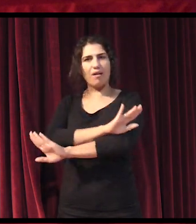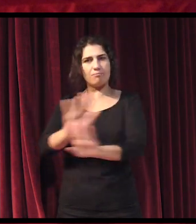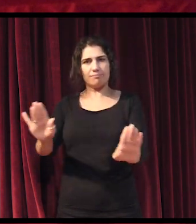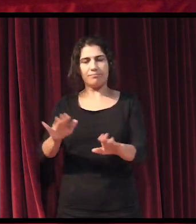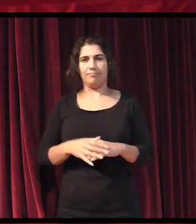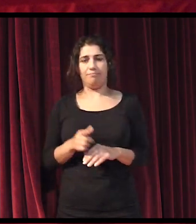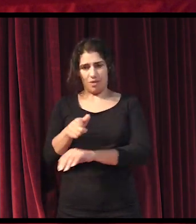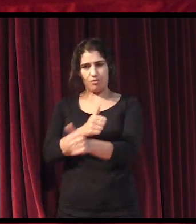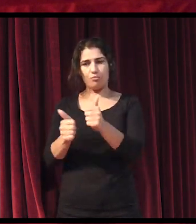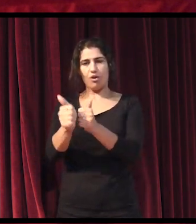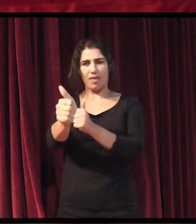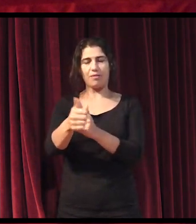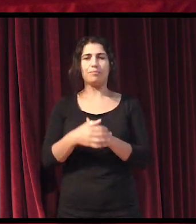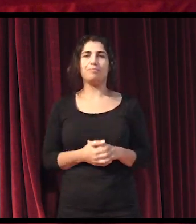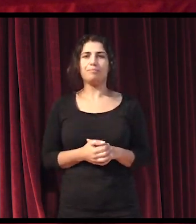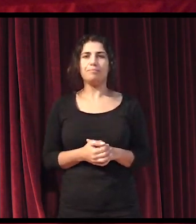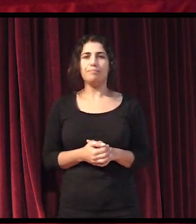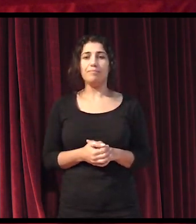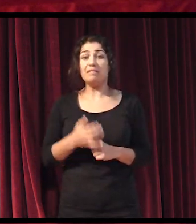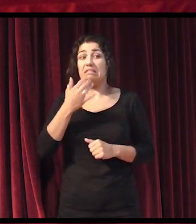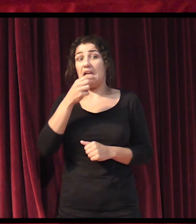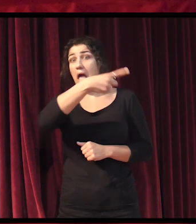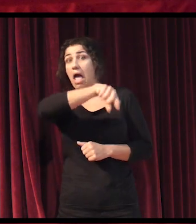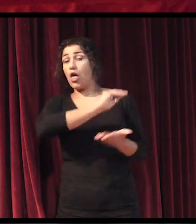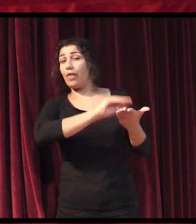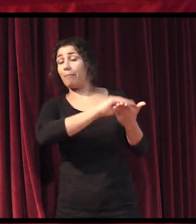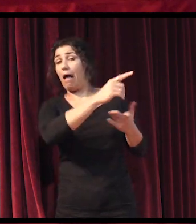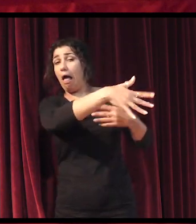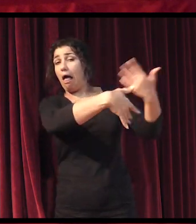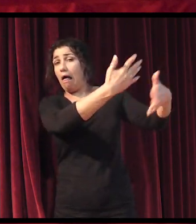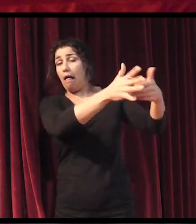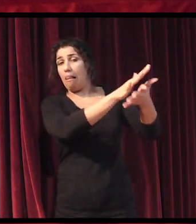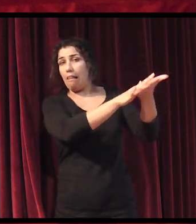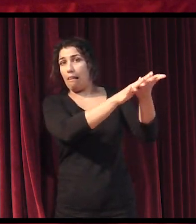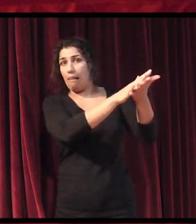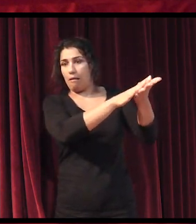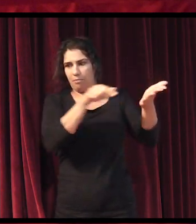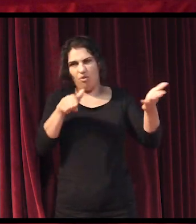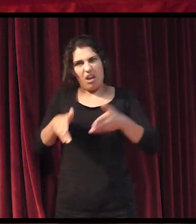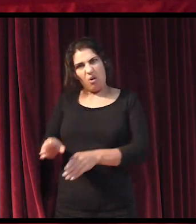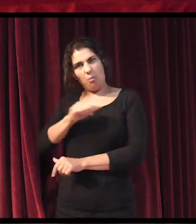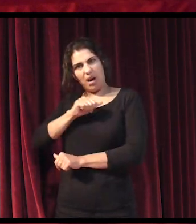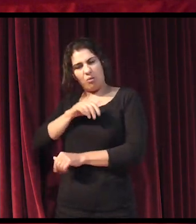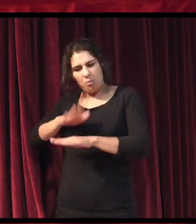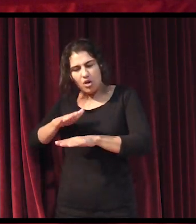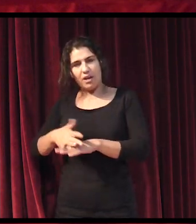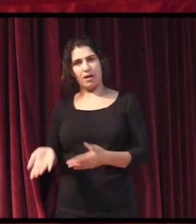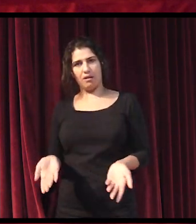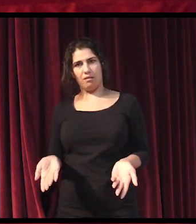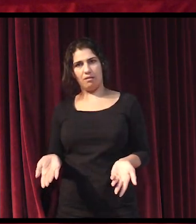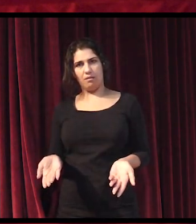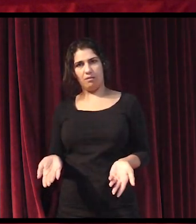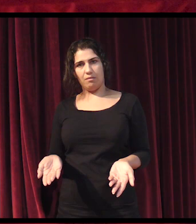prioritario. Y mientras tanto, que se peleen en los despachos. ¿Pero por qué tiene que seguir esperando? Creemos